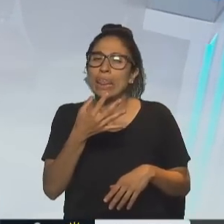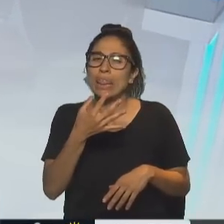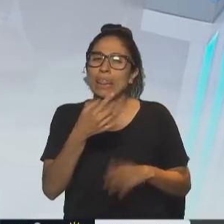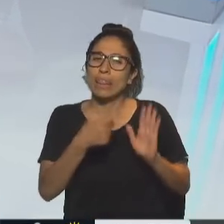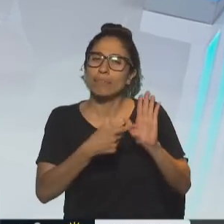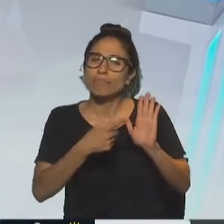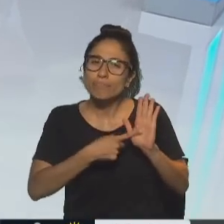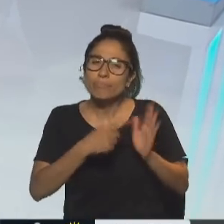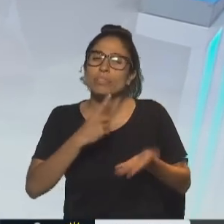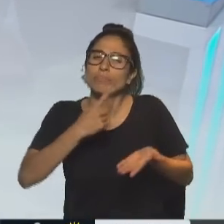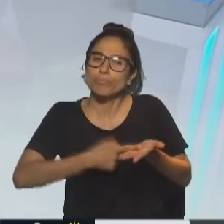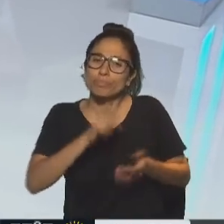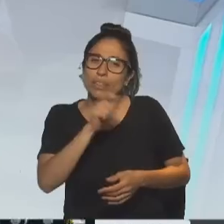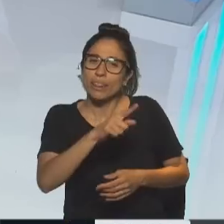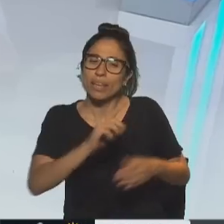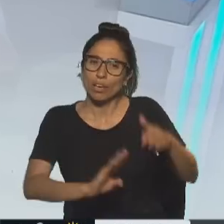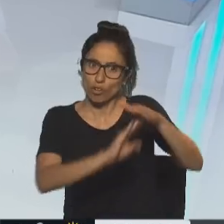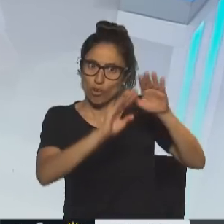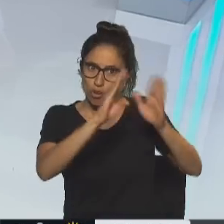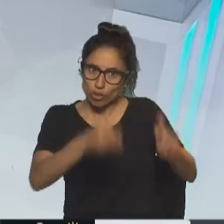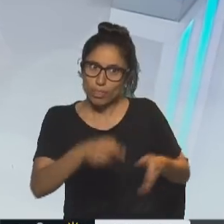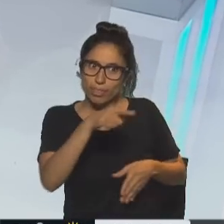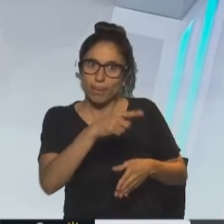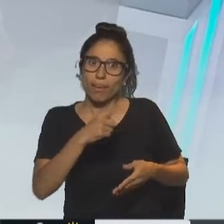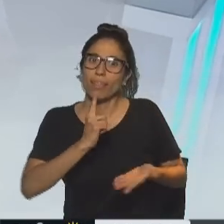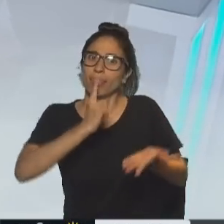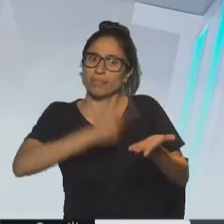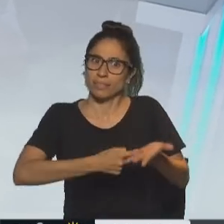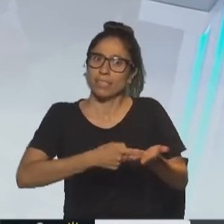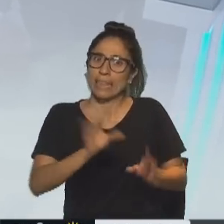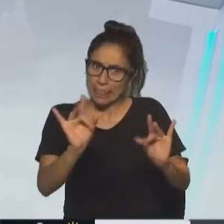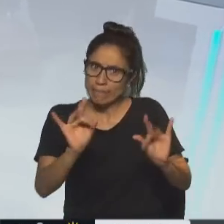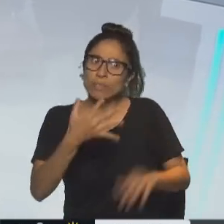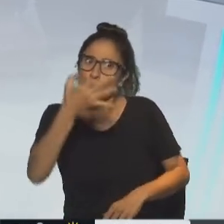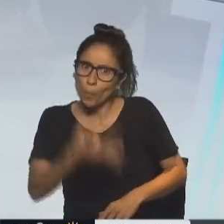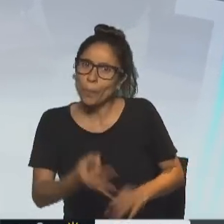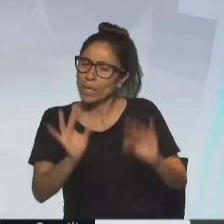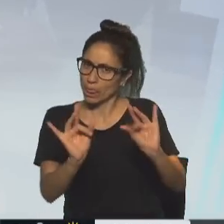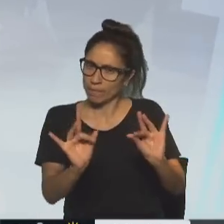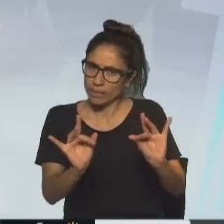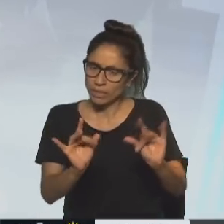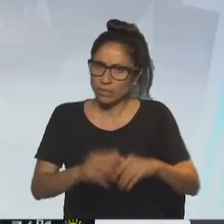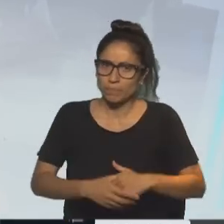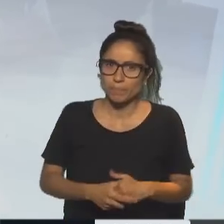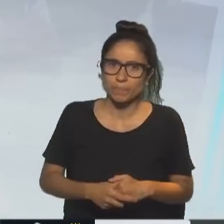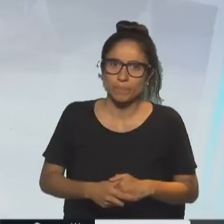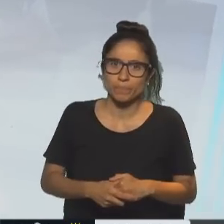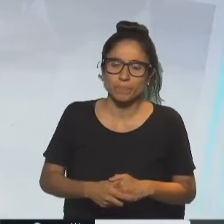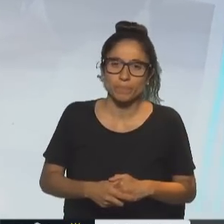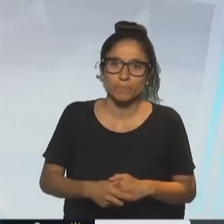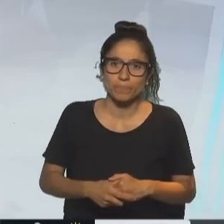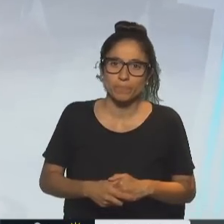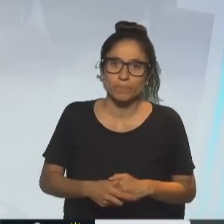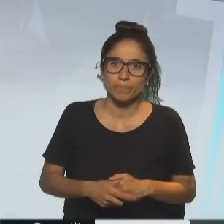Corte vinculado con la coparticipación. El jefe de la ciudad de Buenos Aires va